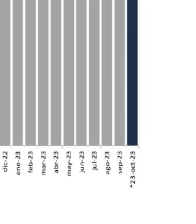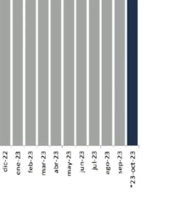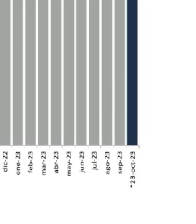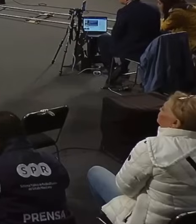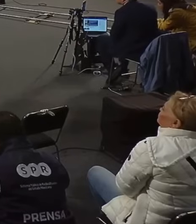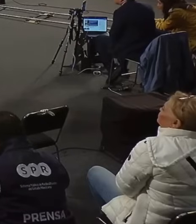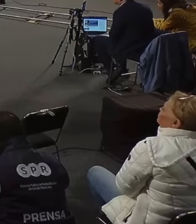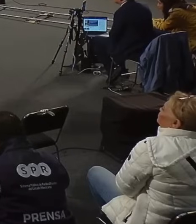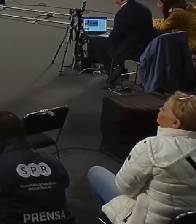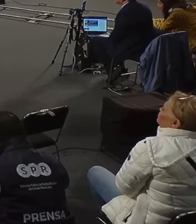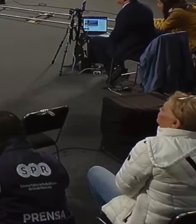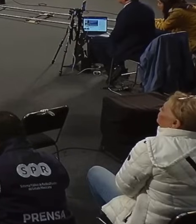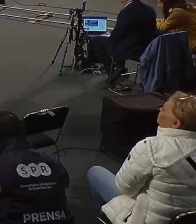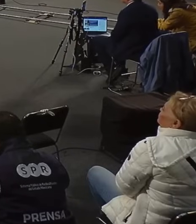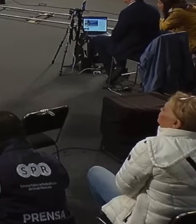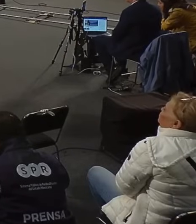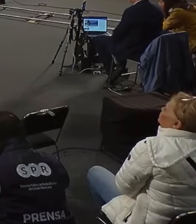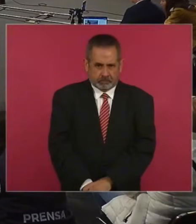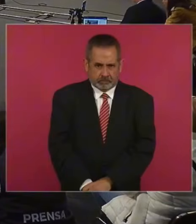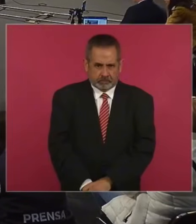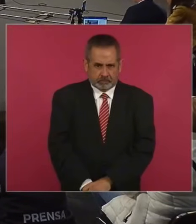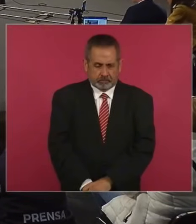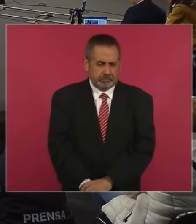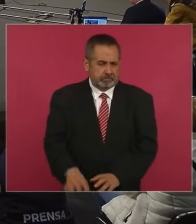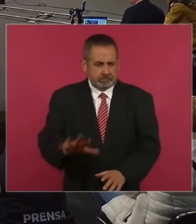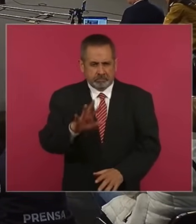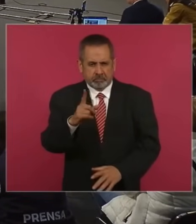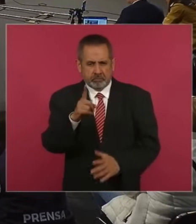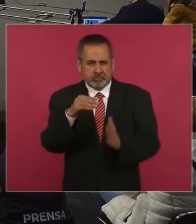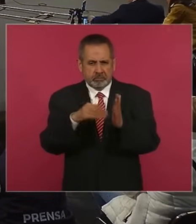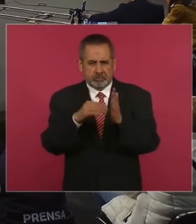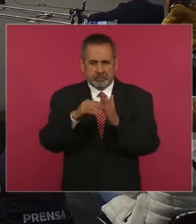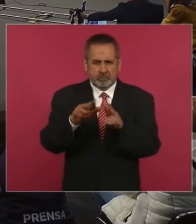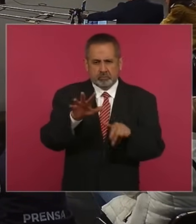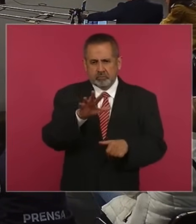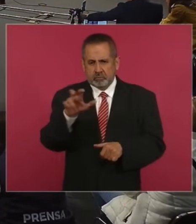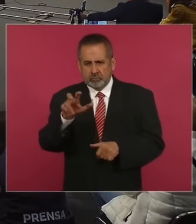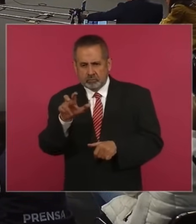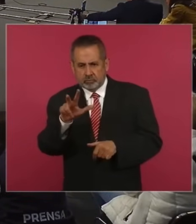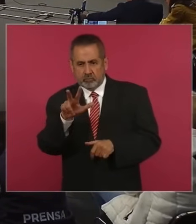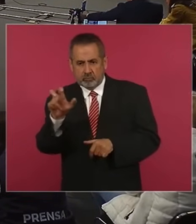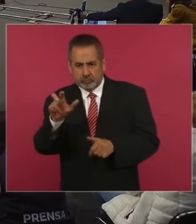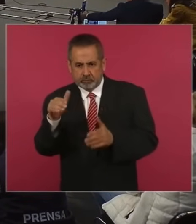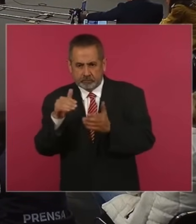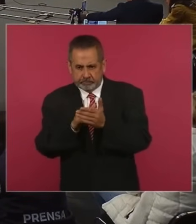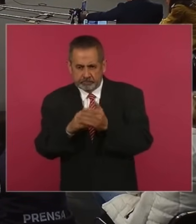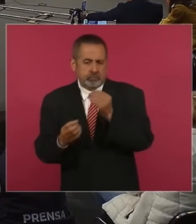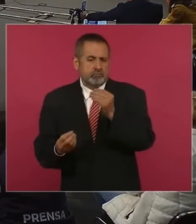1.800.000 nuevos empleos.